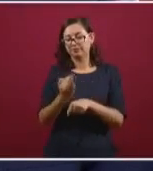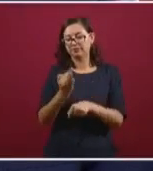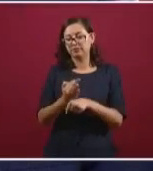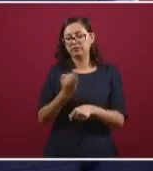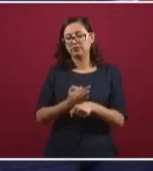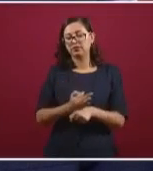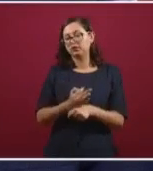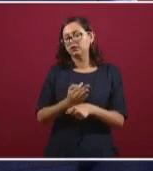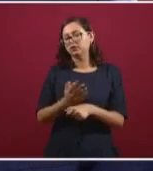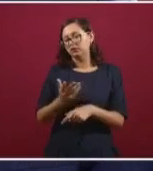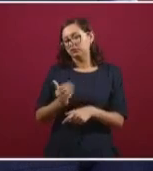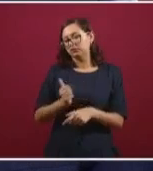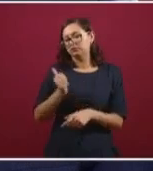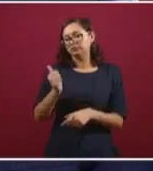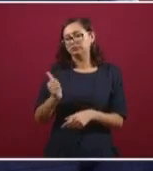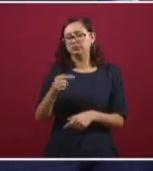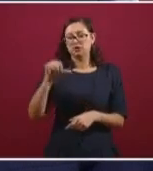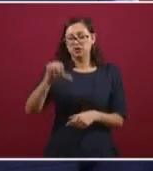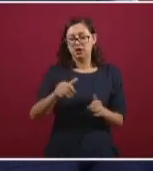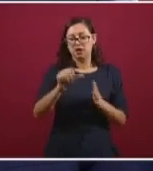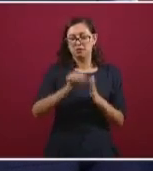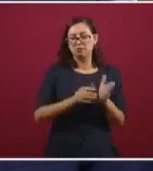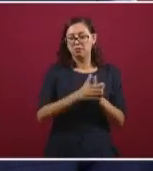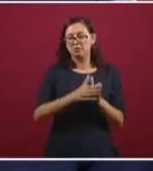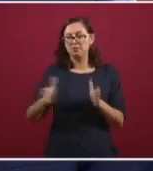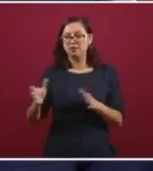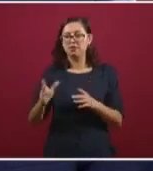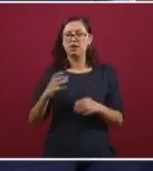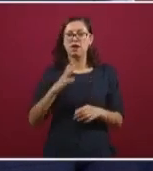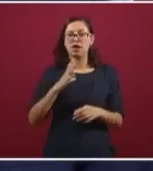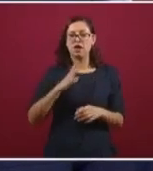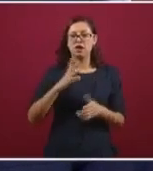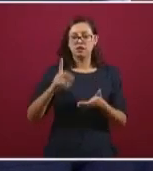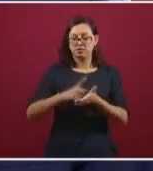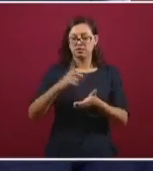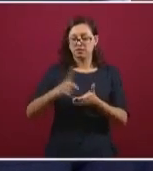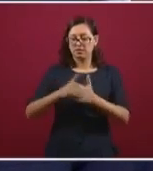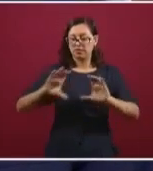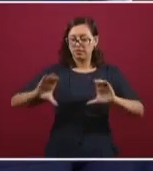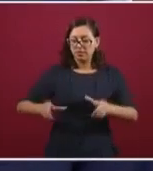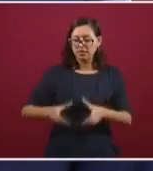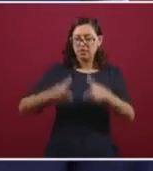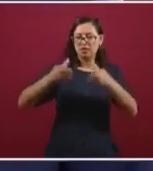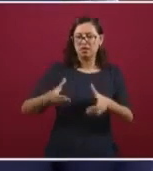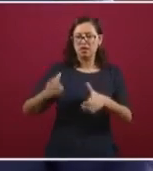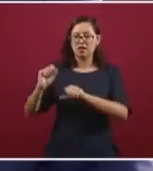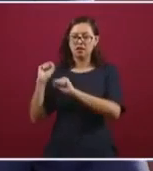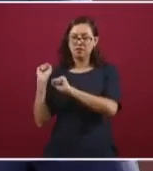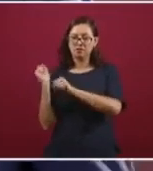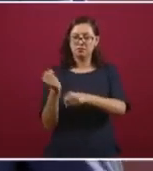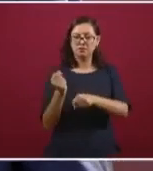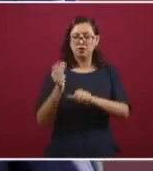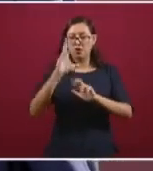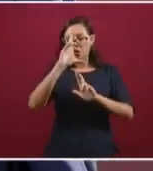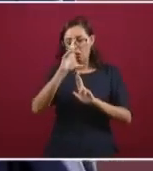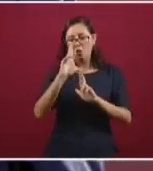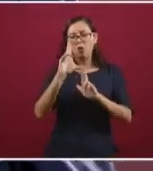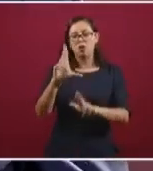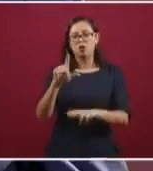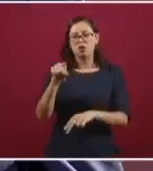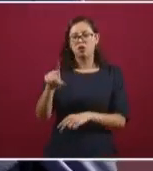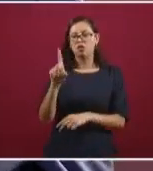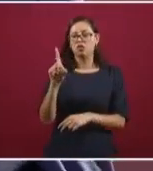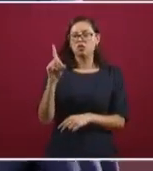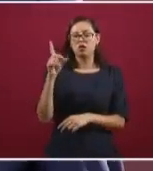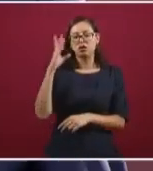tiene conocimiento, la enciclopedia del béisbol, ¿sí? En homenaje a don Pedro Treto